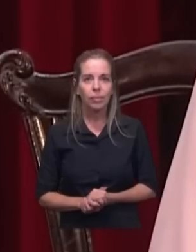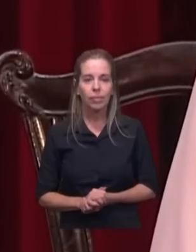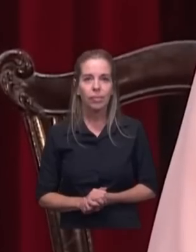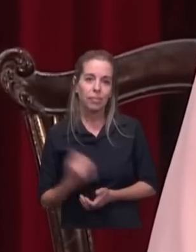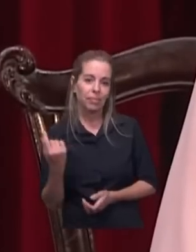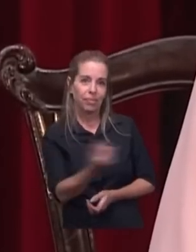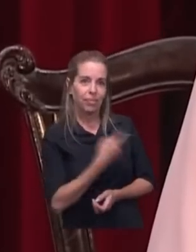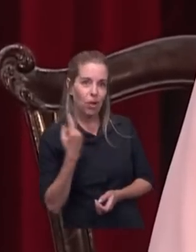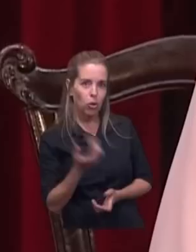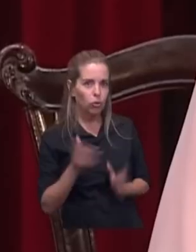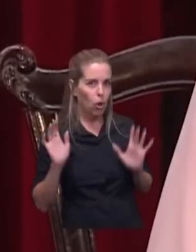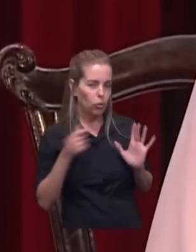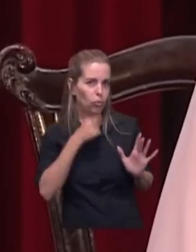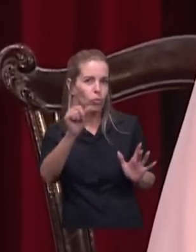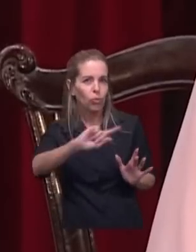Nosotros